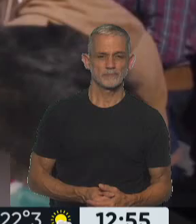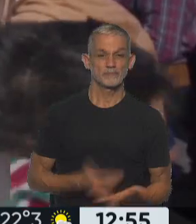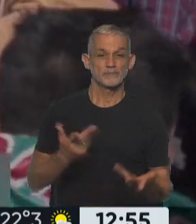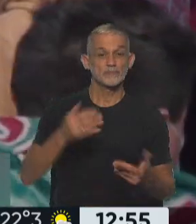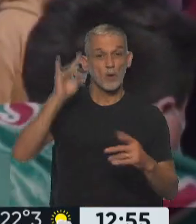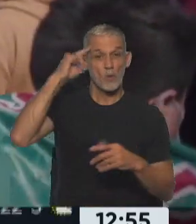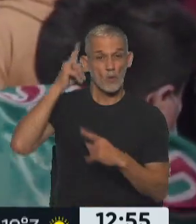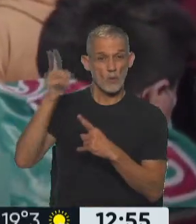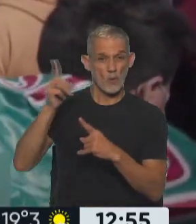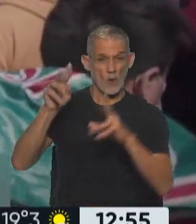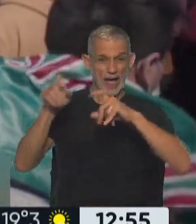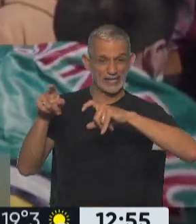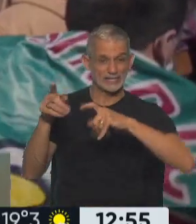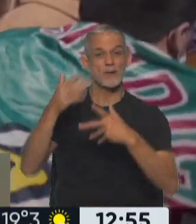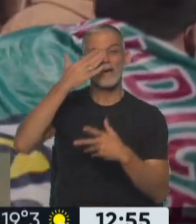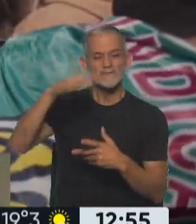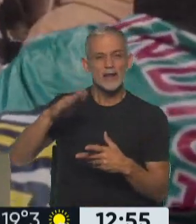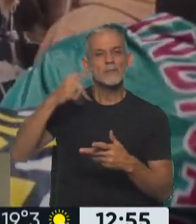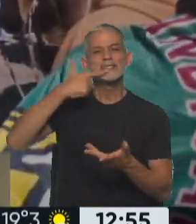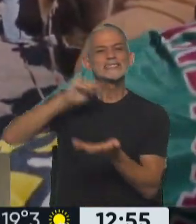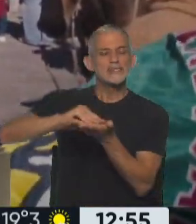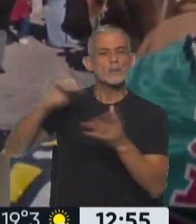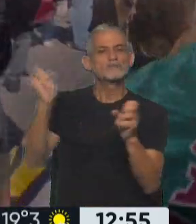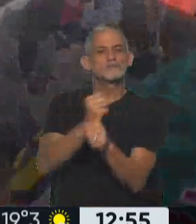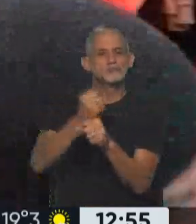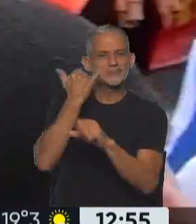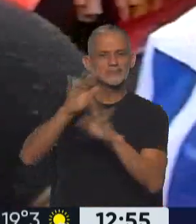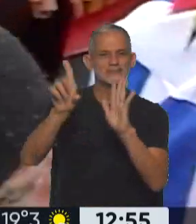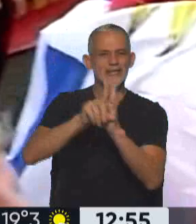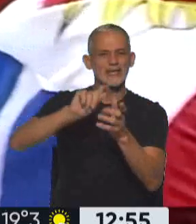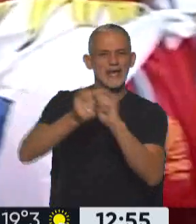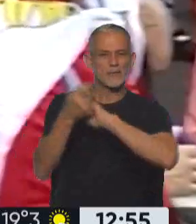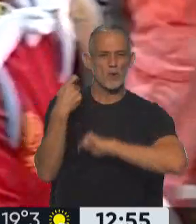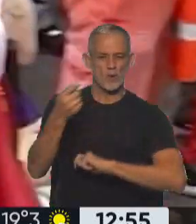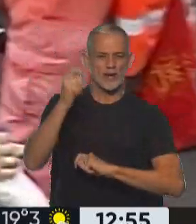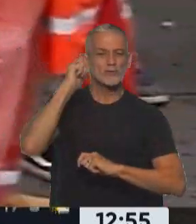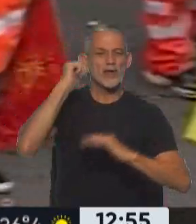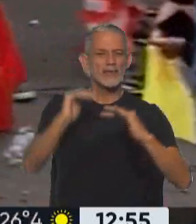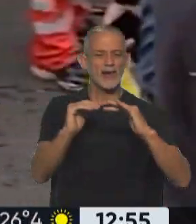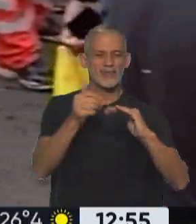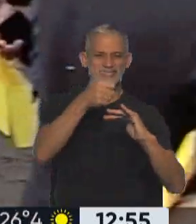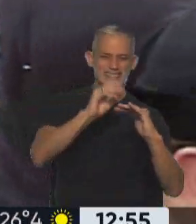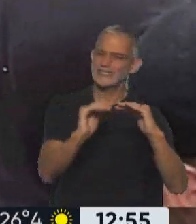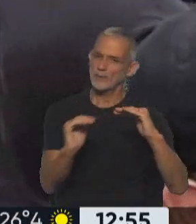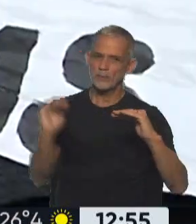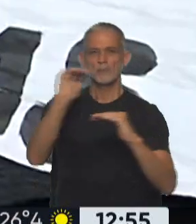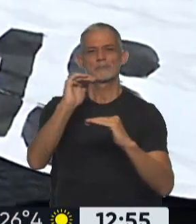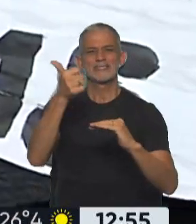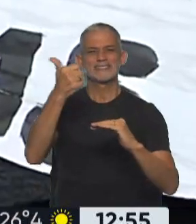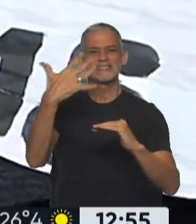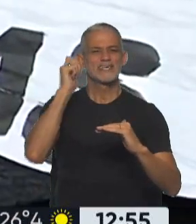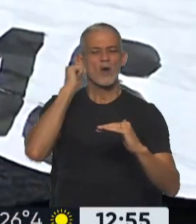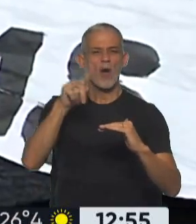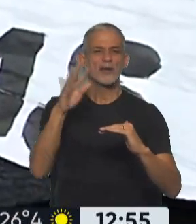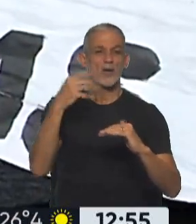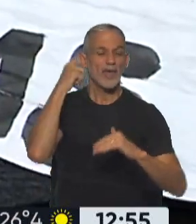Vamos a la República Oriental del Uruguay. Finalmente, el Senado aprobó la reforma jubilatoria que eleva de 60 a 65 años